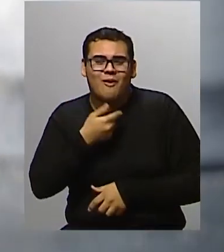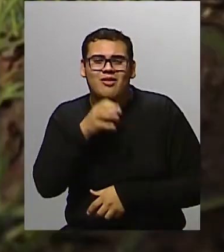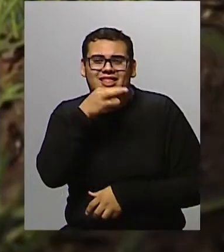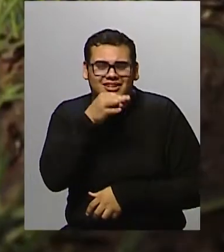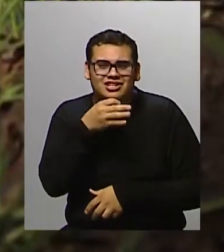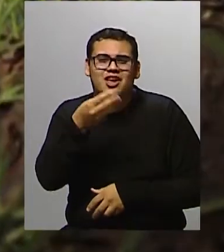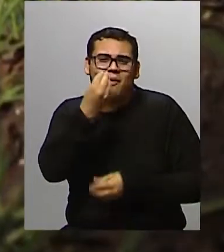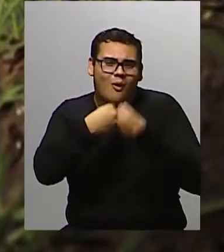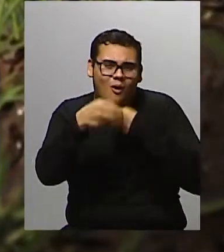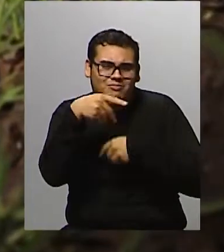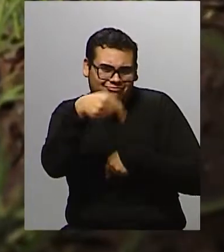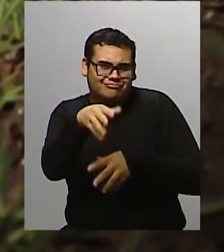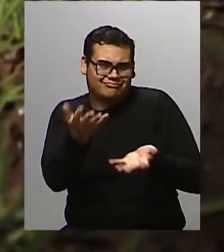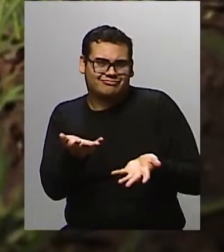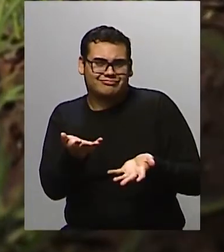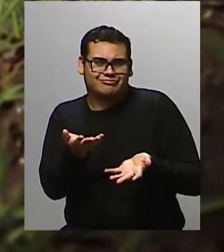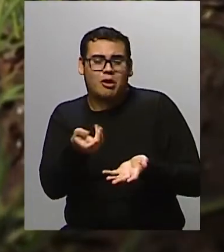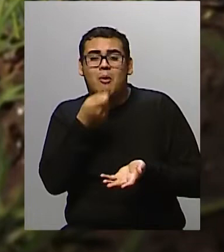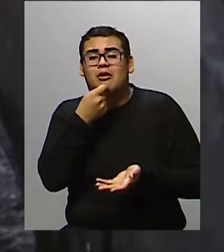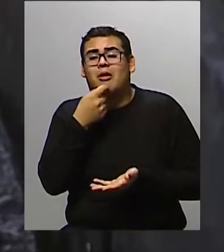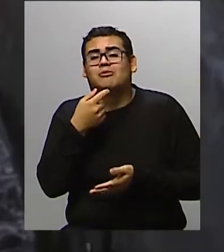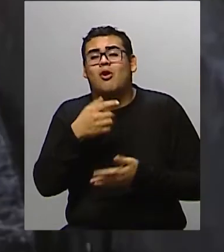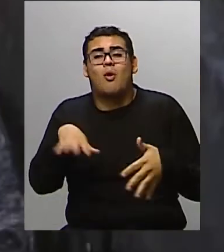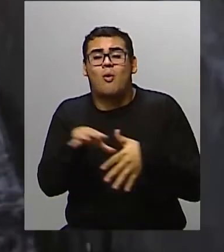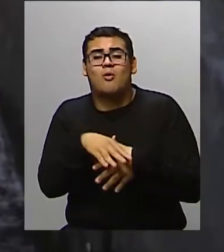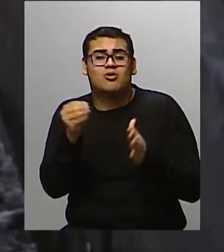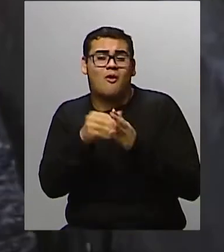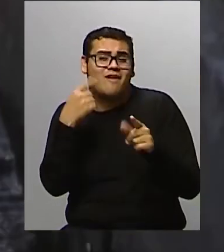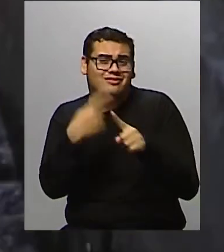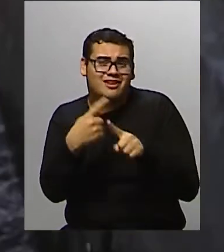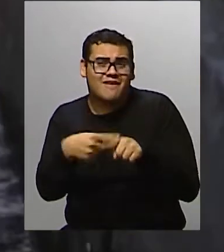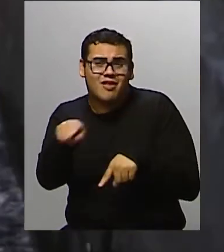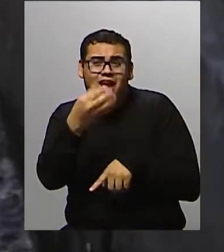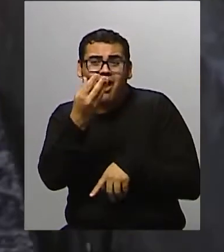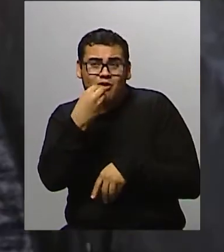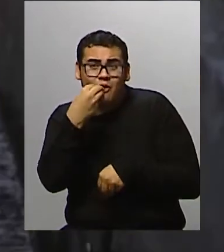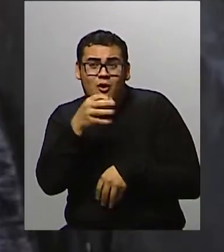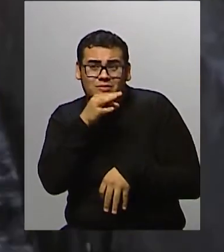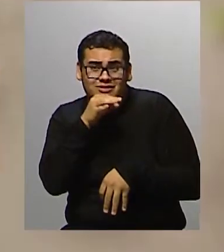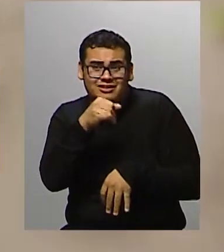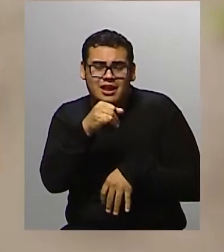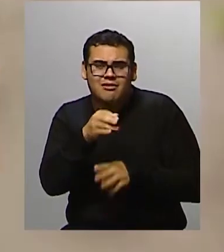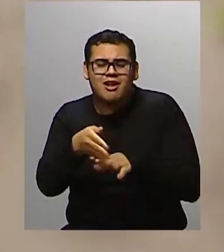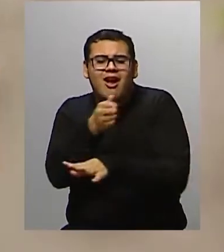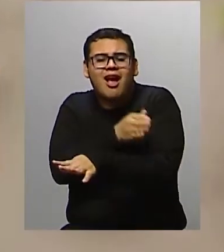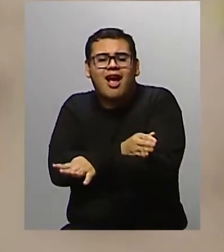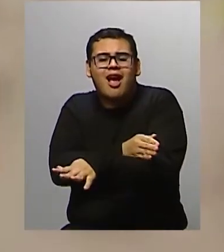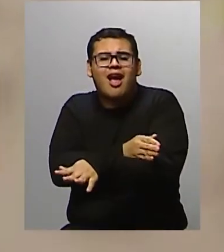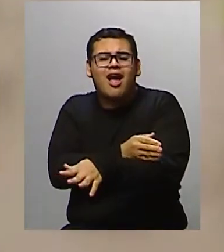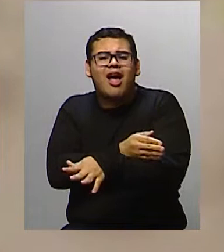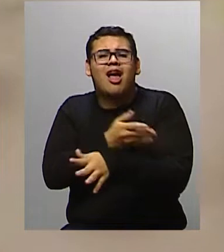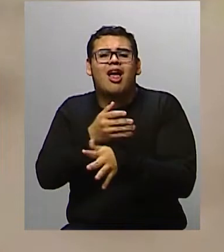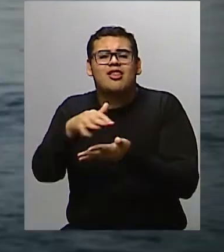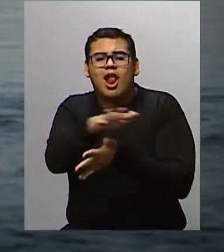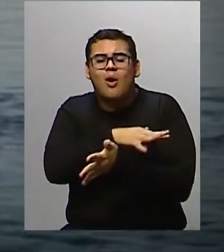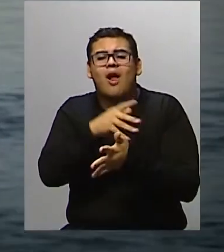en una época festiva, y resulta que no nos preguntamos de dónde vienen y el sacrificio que tuvieron esos